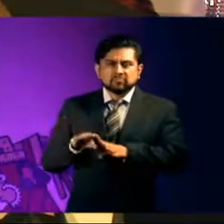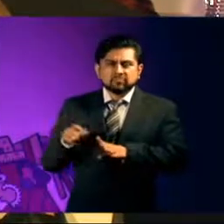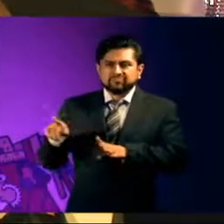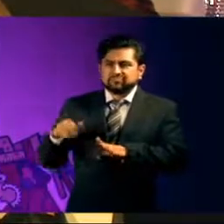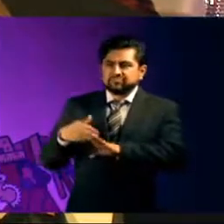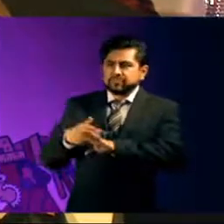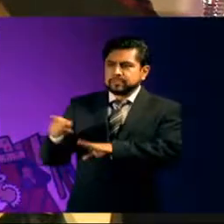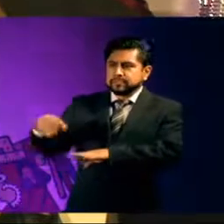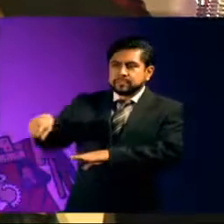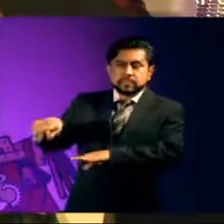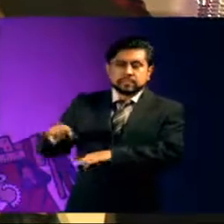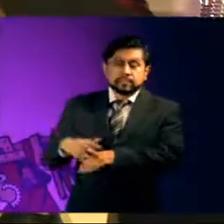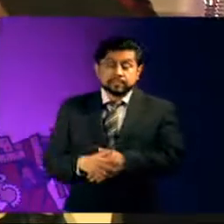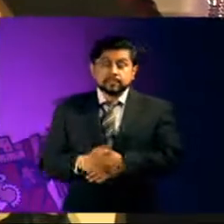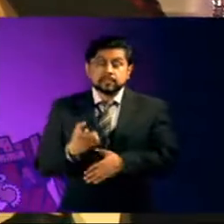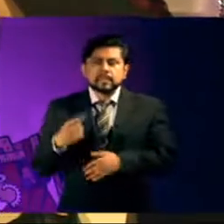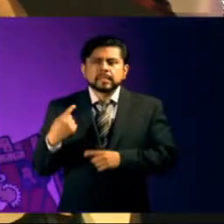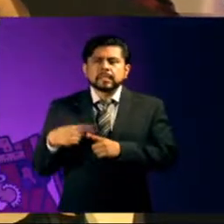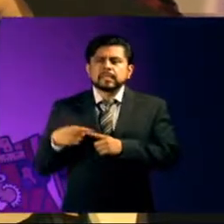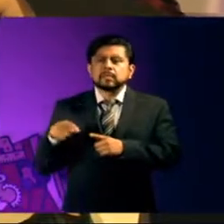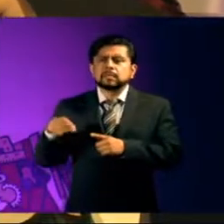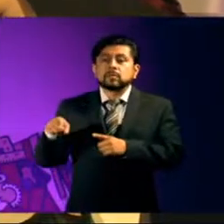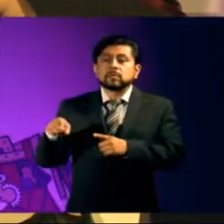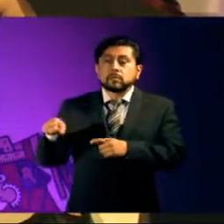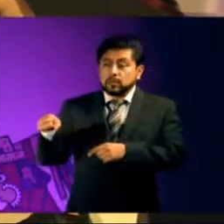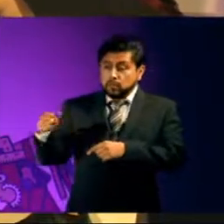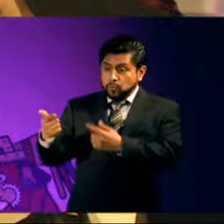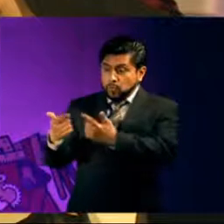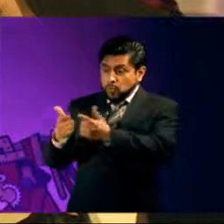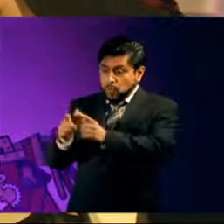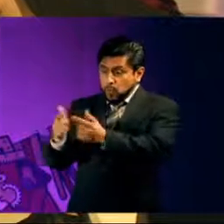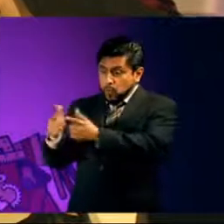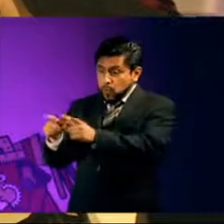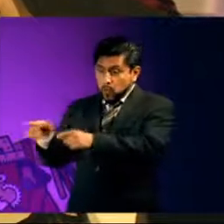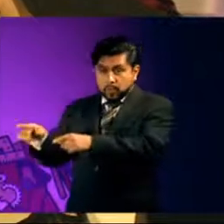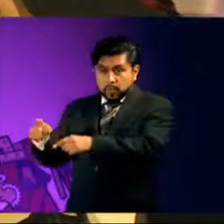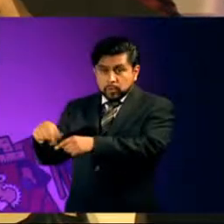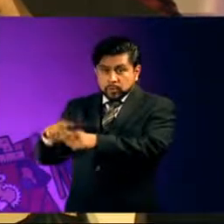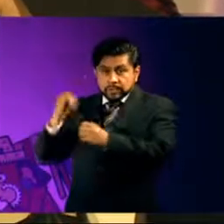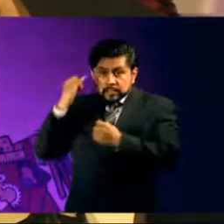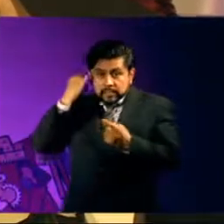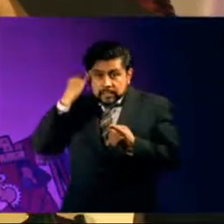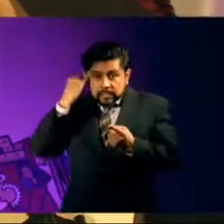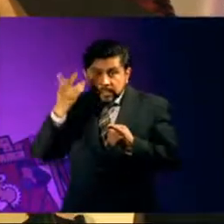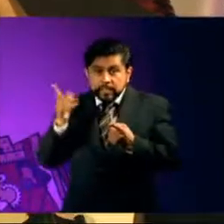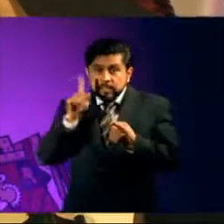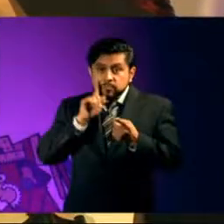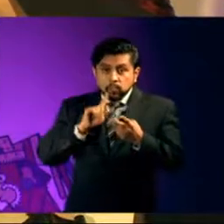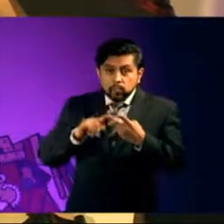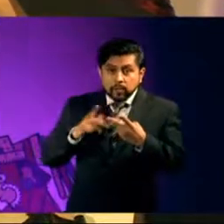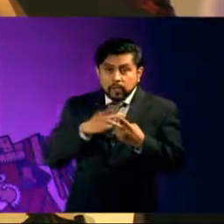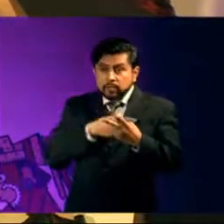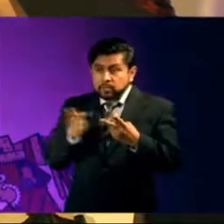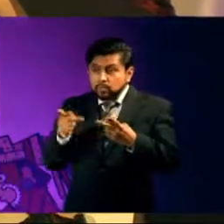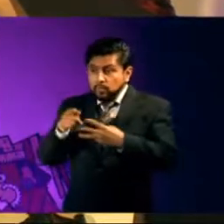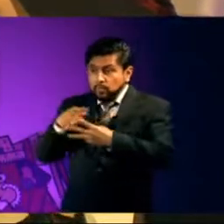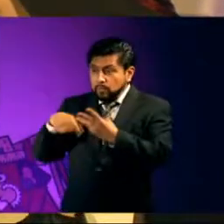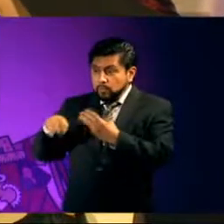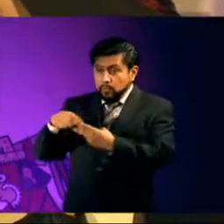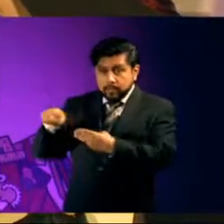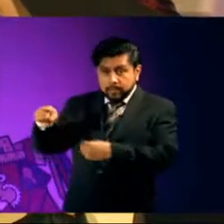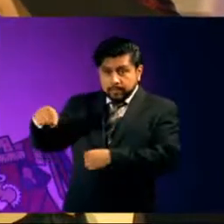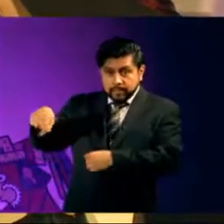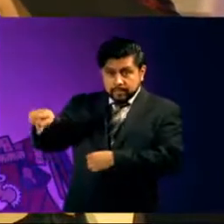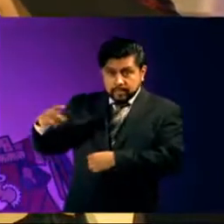los grupos históricamente oprimidos los indígenas las mujeres los pobres tenemos